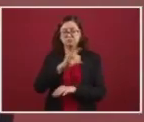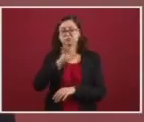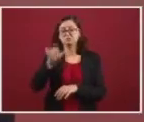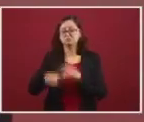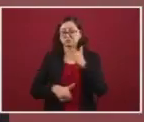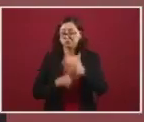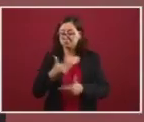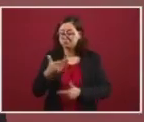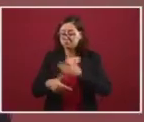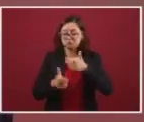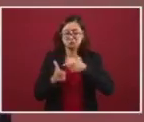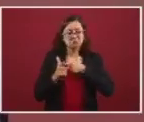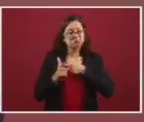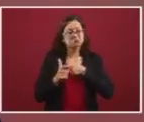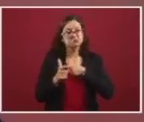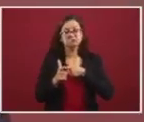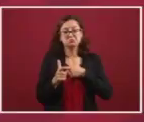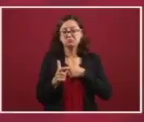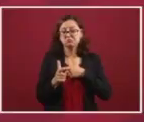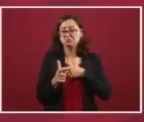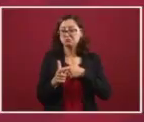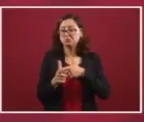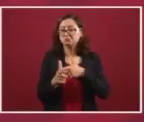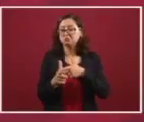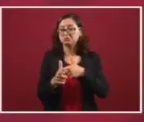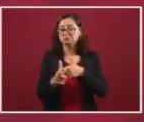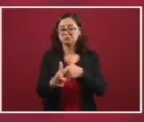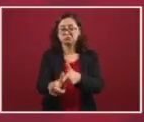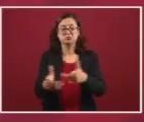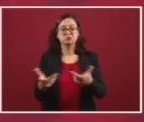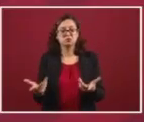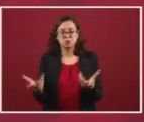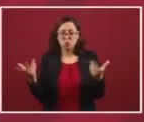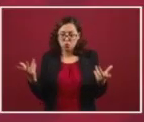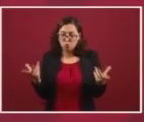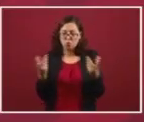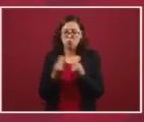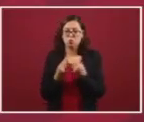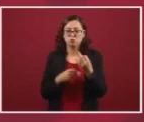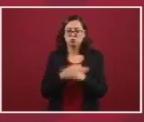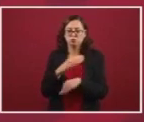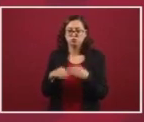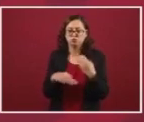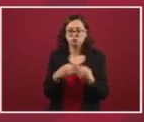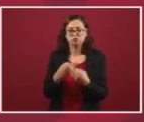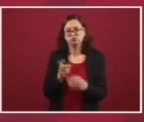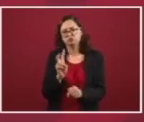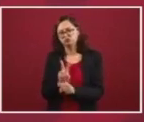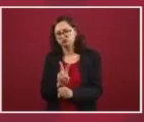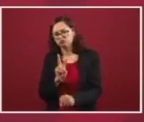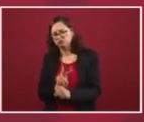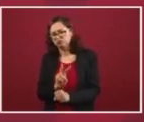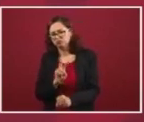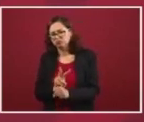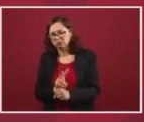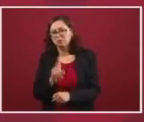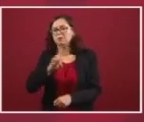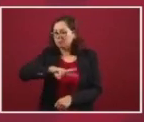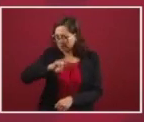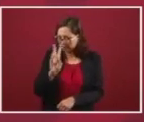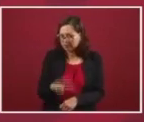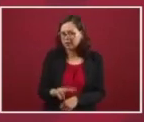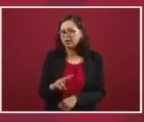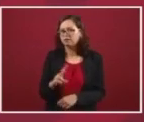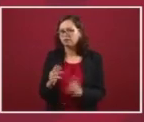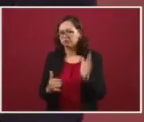informando, pues entre todos le vamos a dar seguimiento